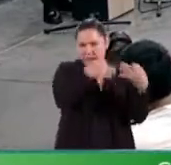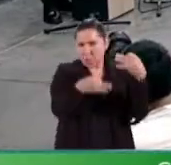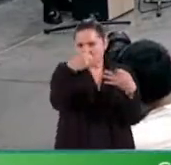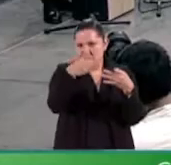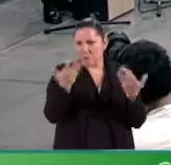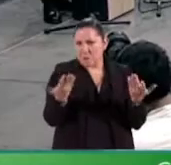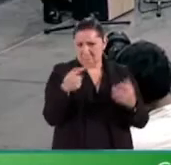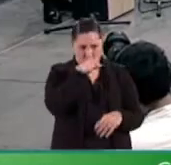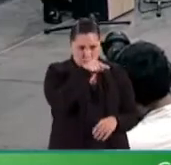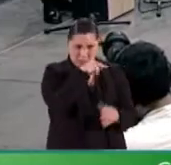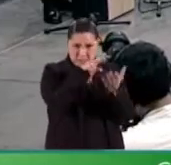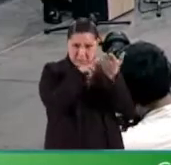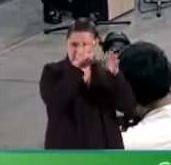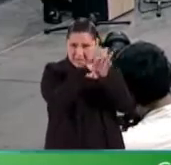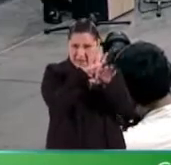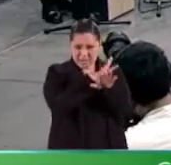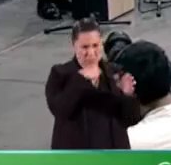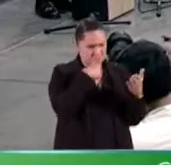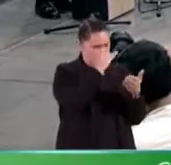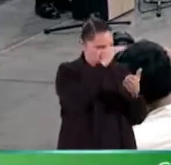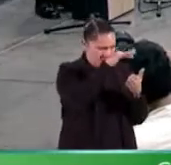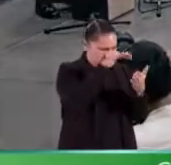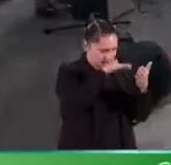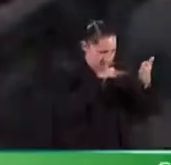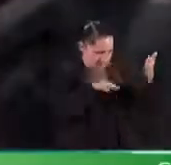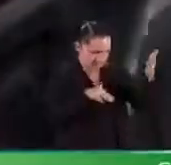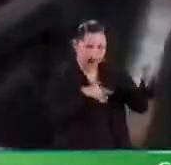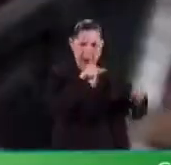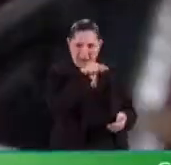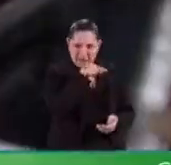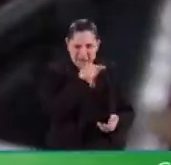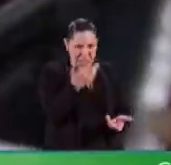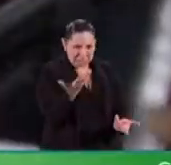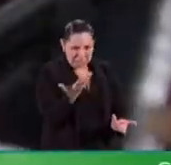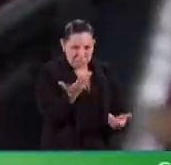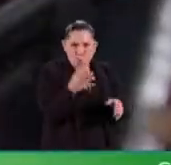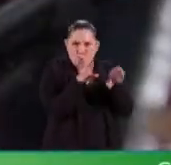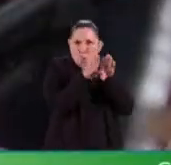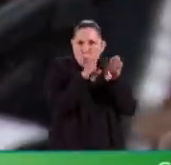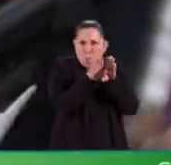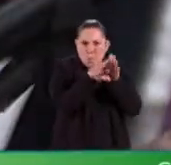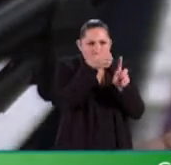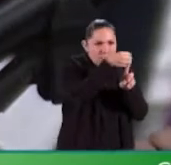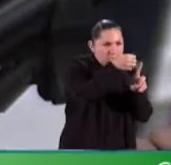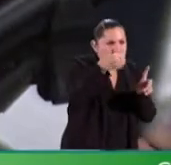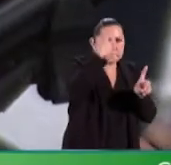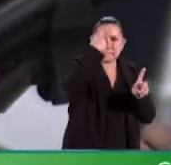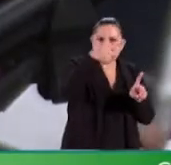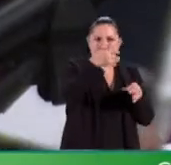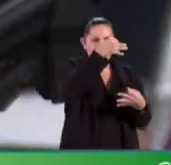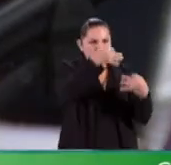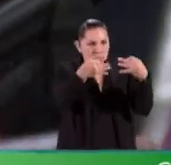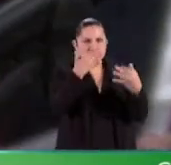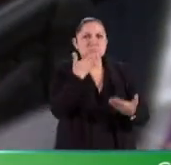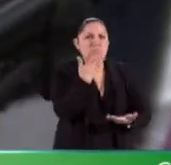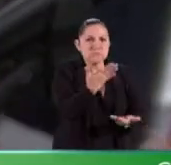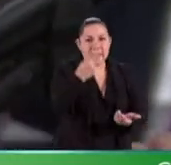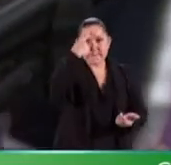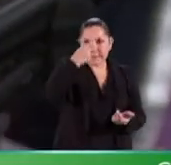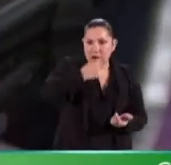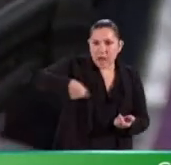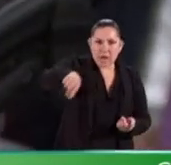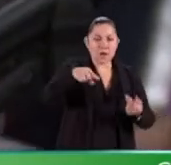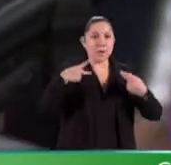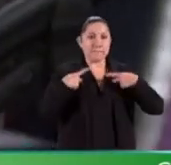reforma constitucional que signifique una mejora en la impartición de justicia o garantice una mejor defensa de los